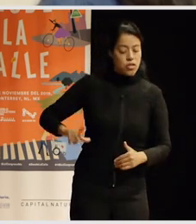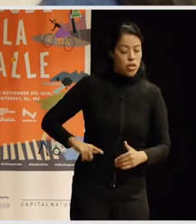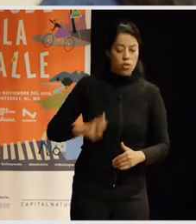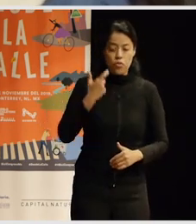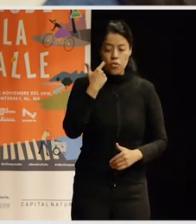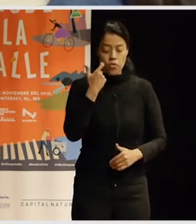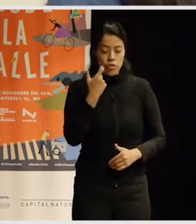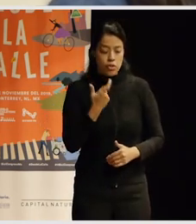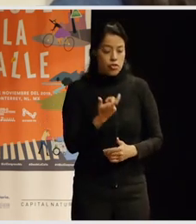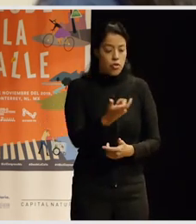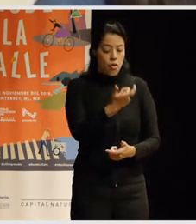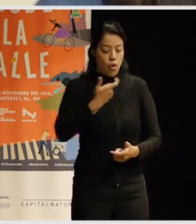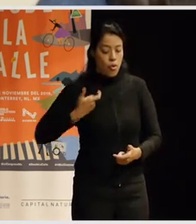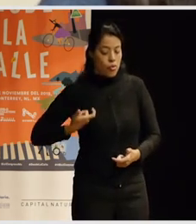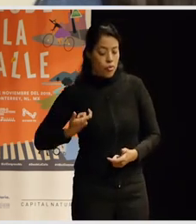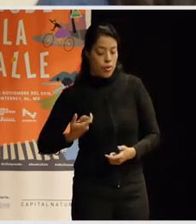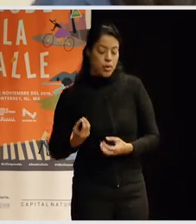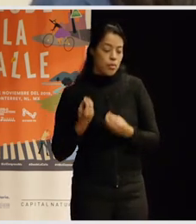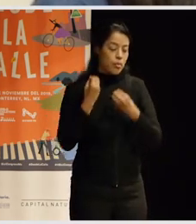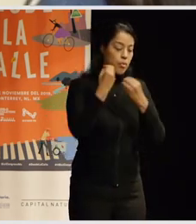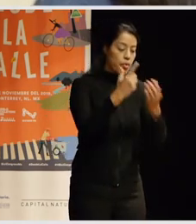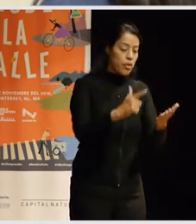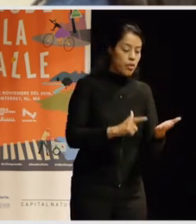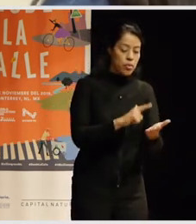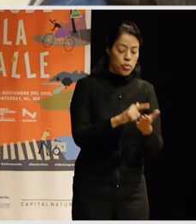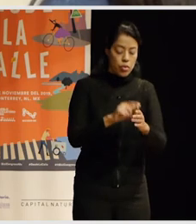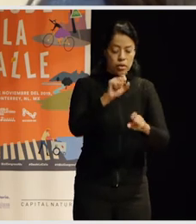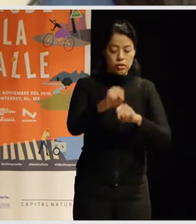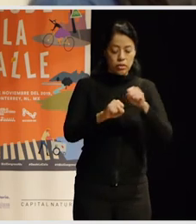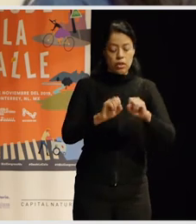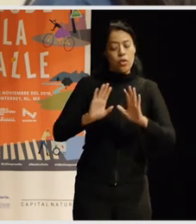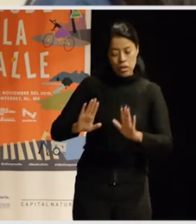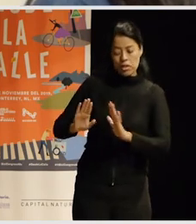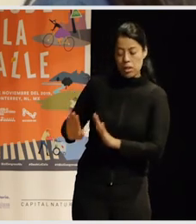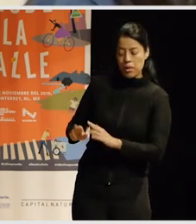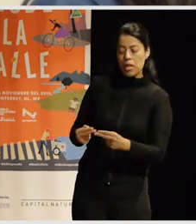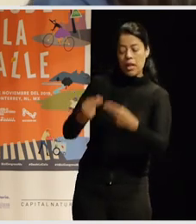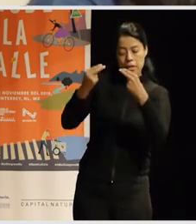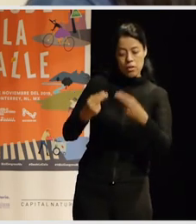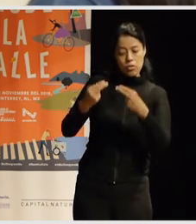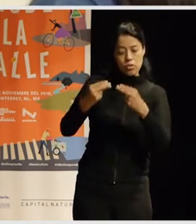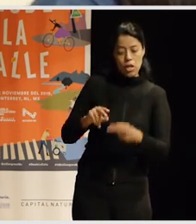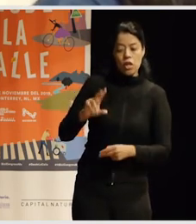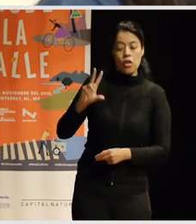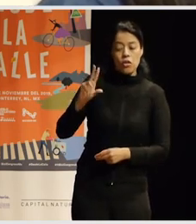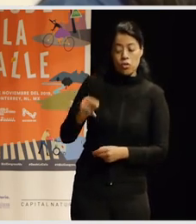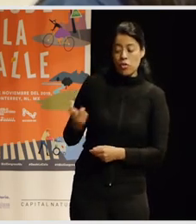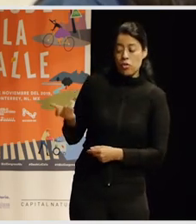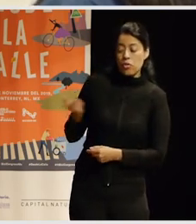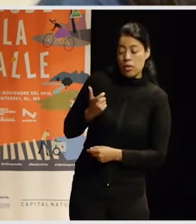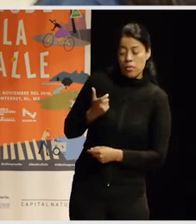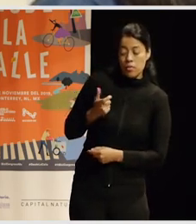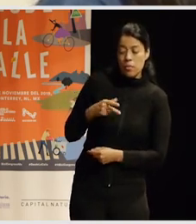no quiso tener un ingreso por darles un espacio a ellos sino que dijeron ok las negociaciones no te voy a pedir una